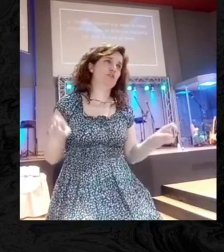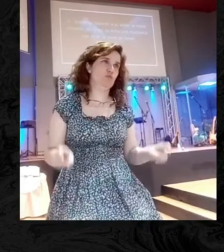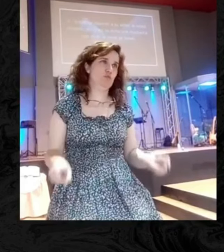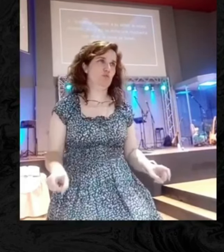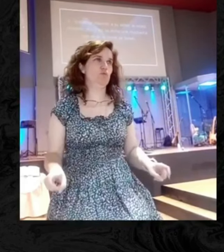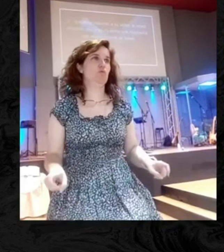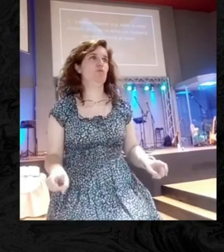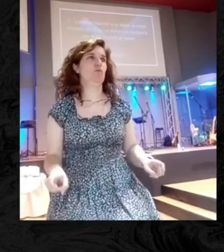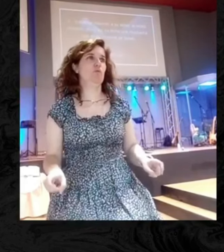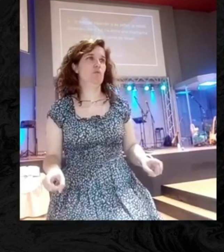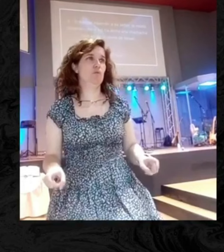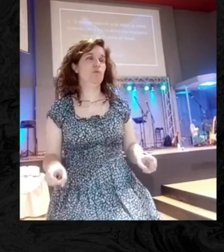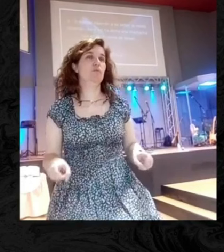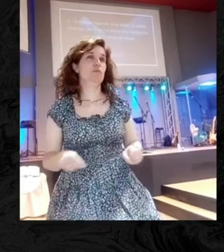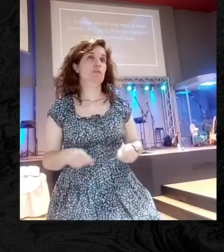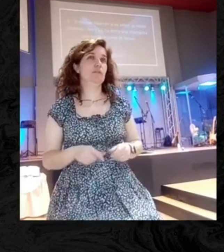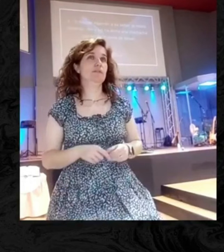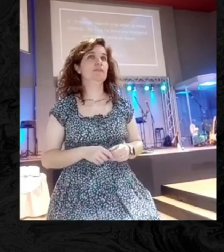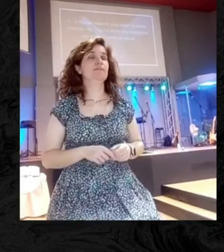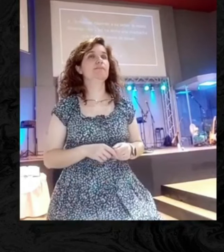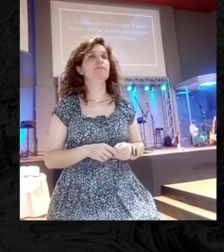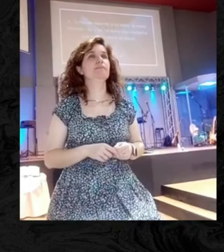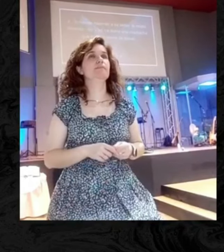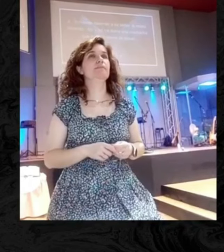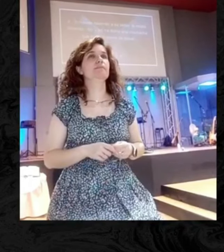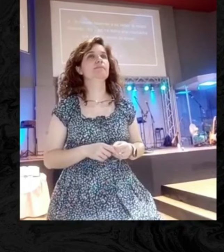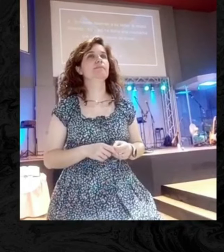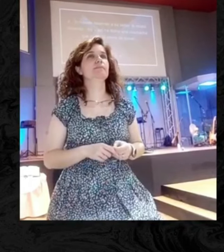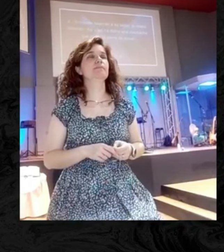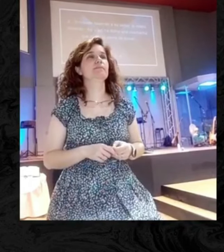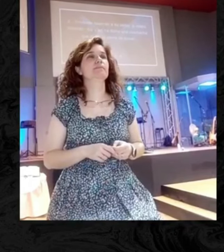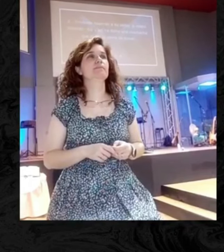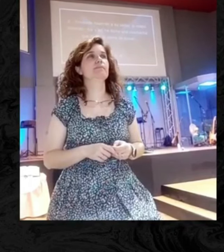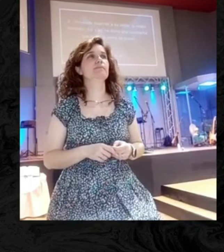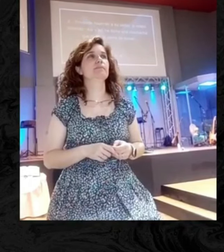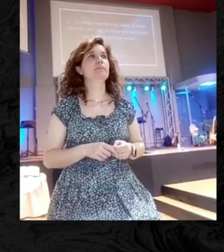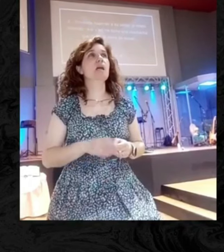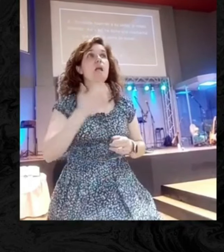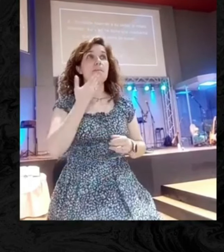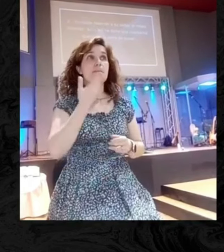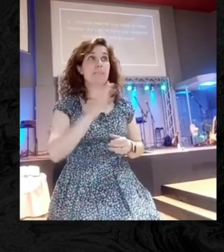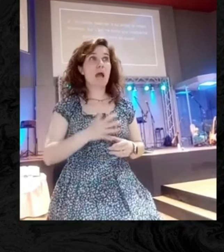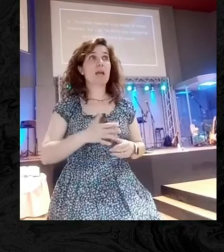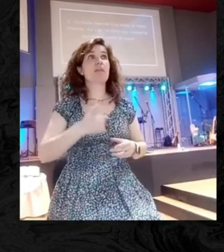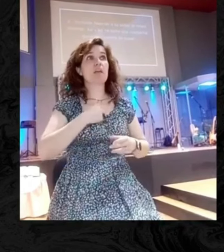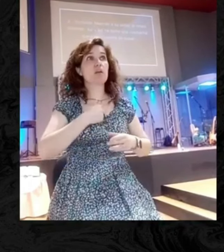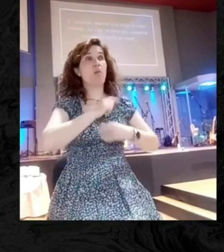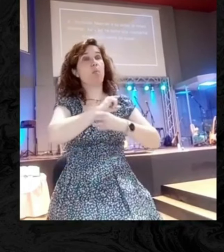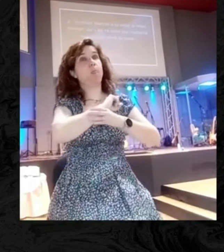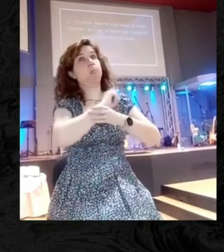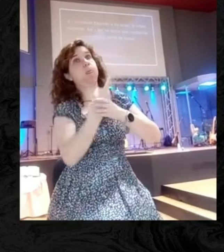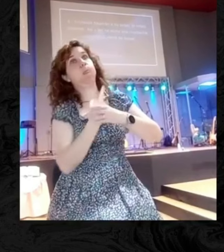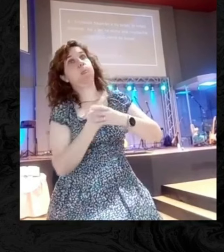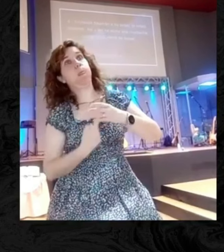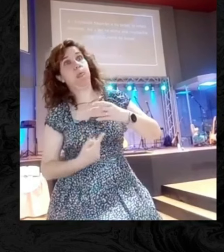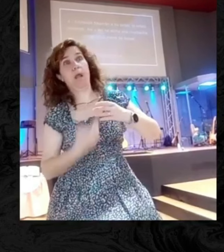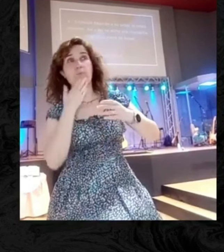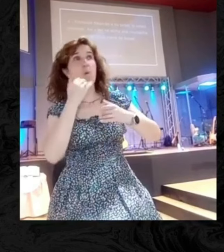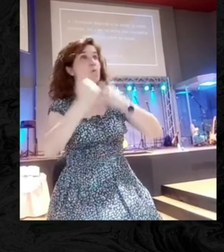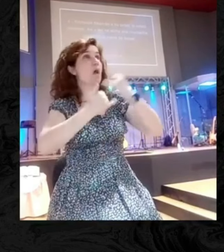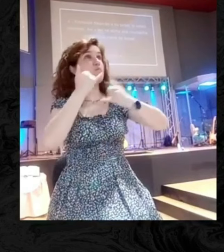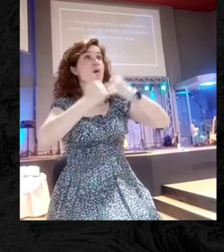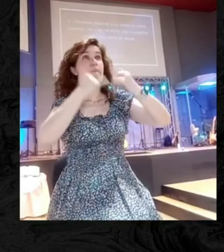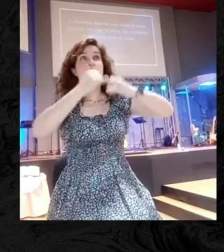problema te crea Aleluya porque parece que te vas a hundir verdad Pero cuando te